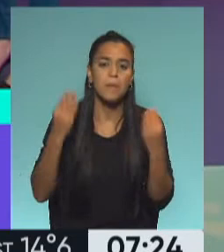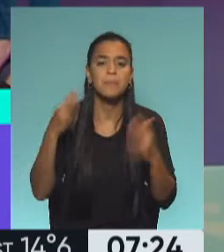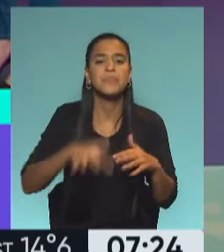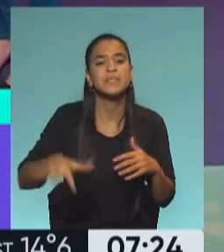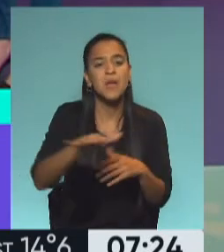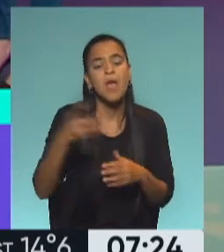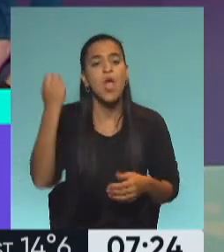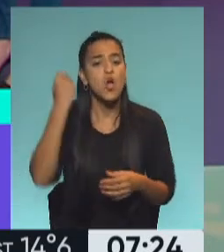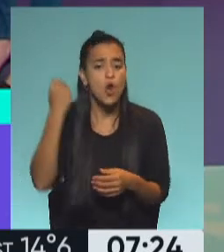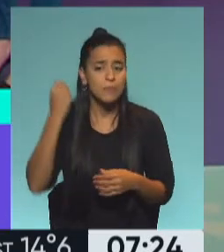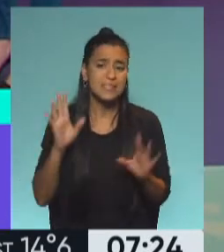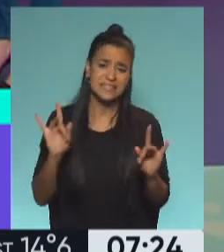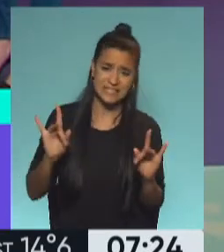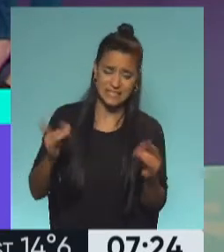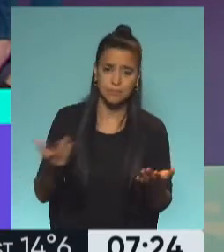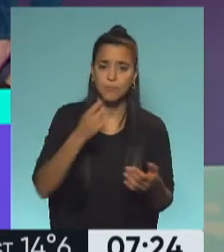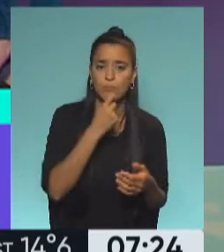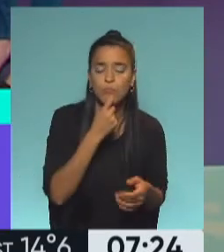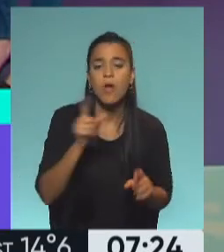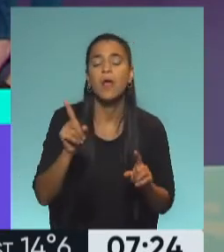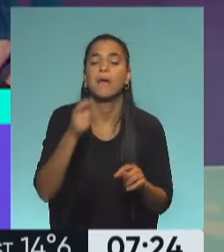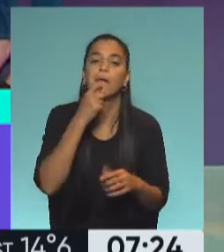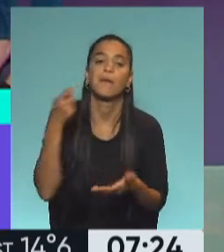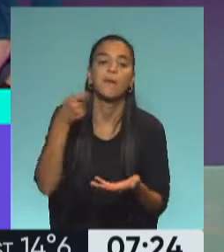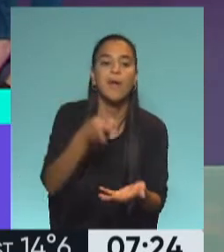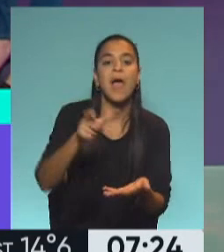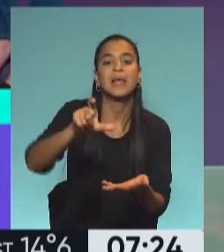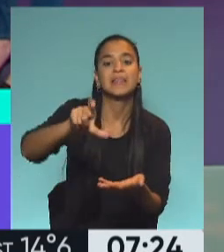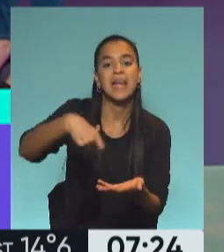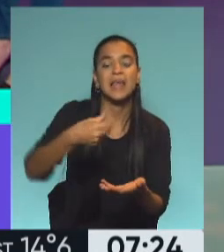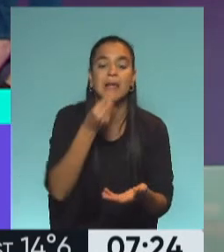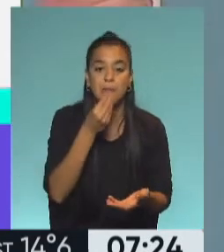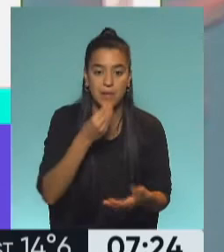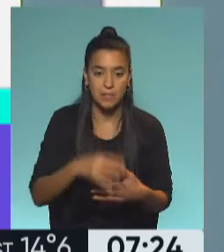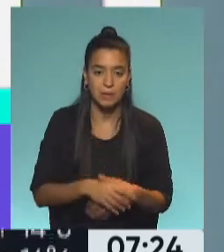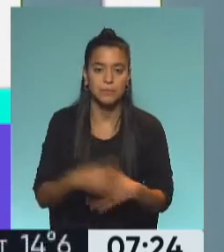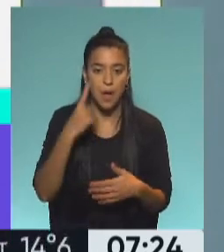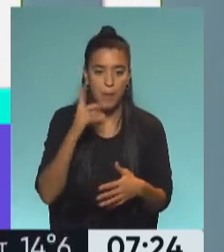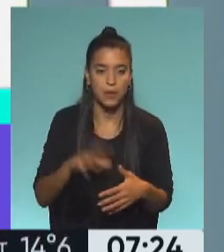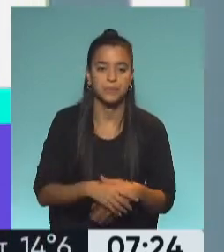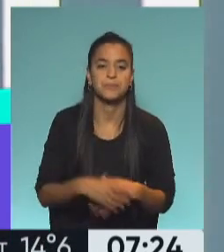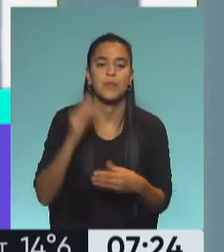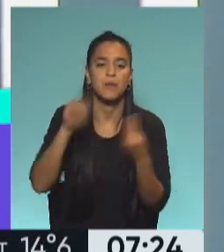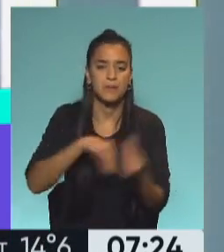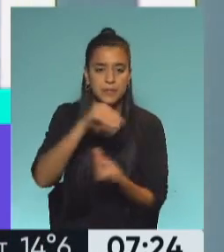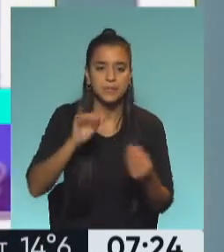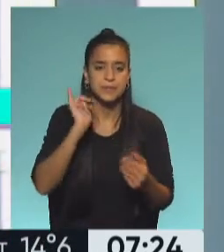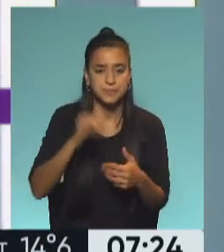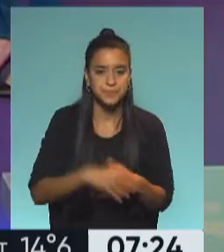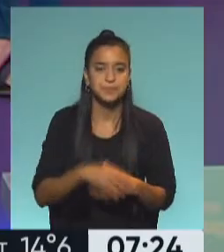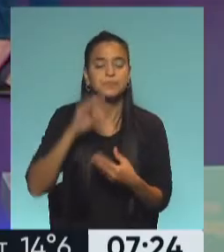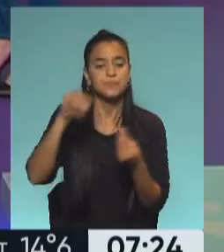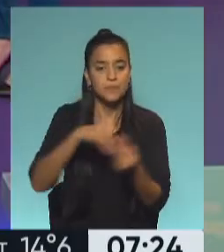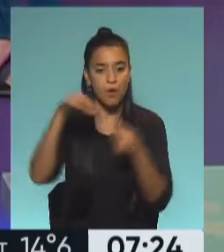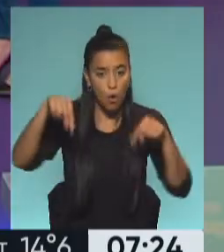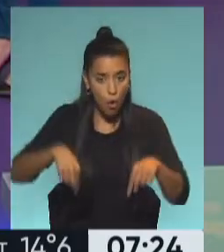sectores que económicamente están más complicados? Hablamos de aquellos que reciben, por ejemplo, la tarjeta alimentar. A ver, para las familias. Sí, para las familias